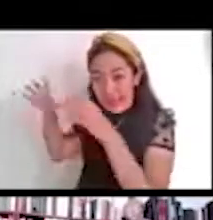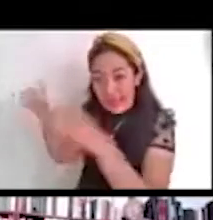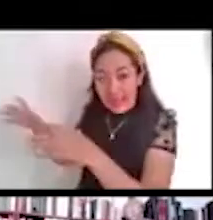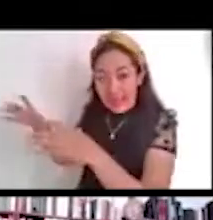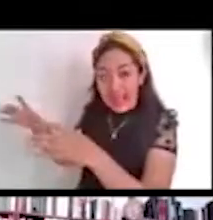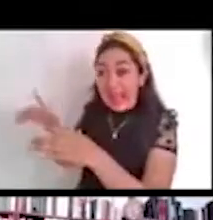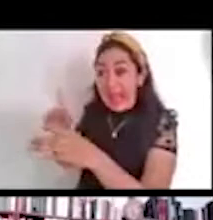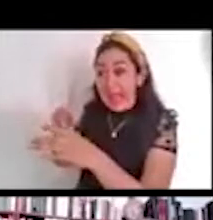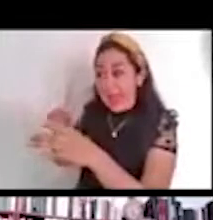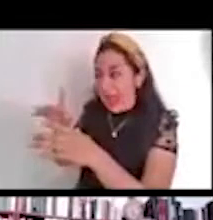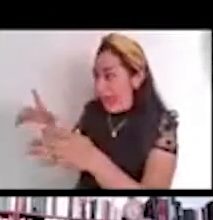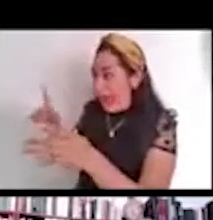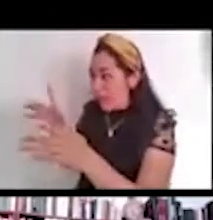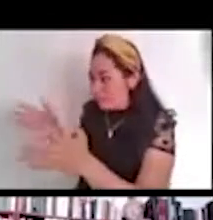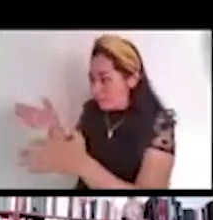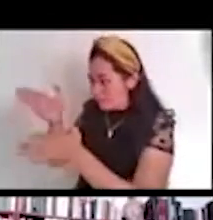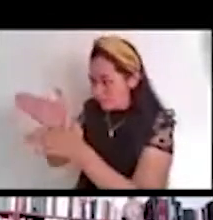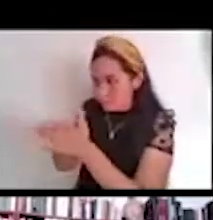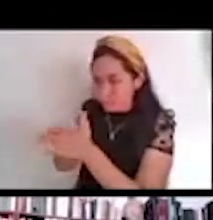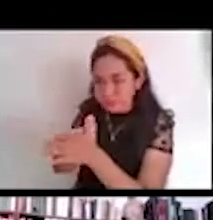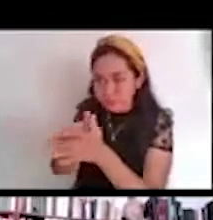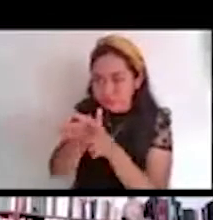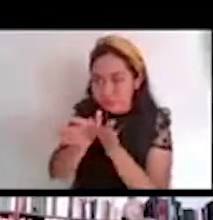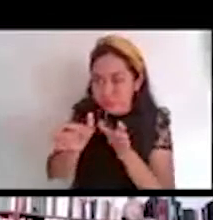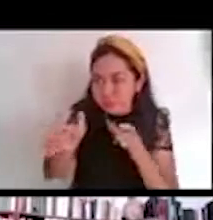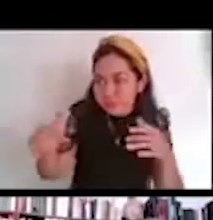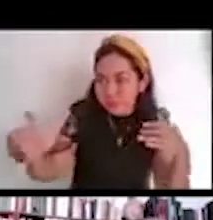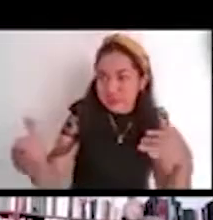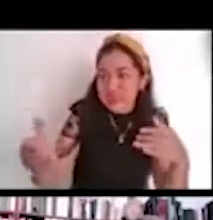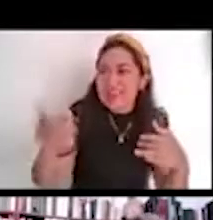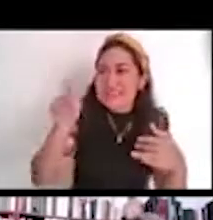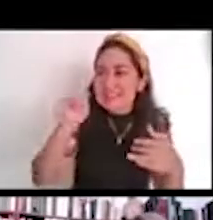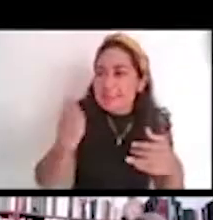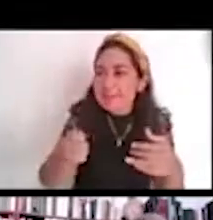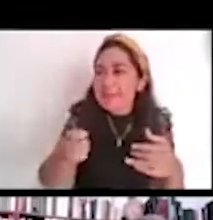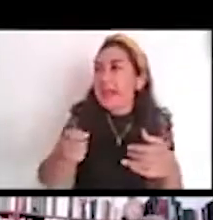aquel ancestral sistema de chinampas, de